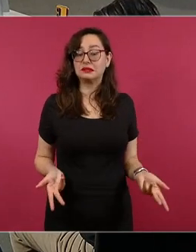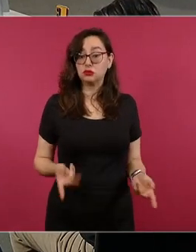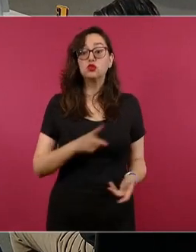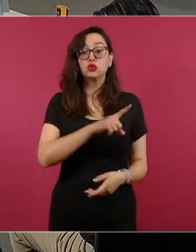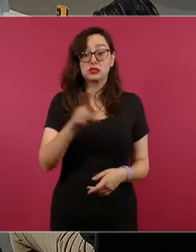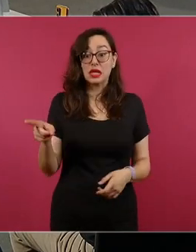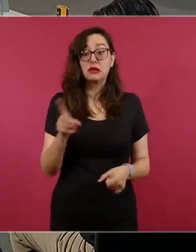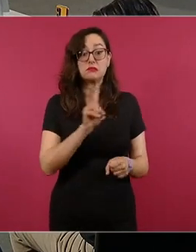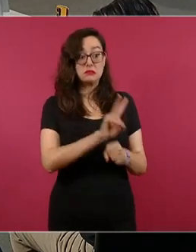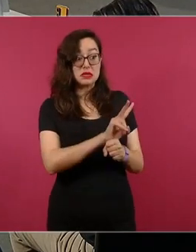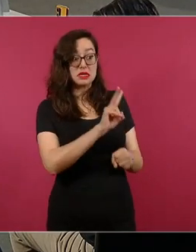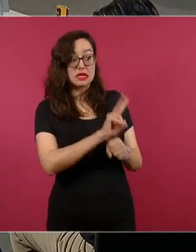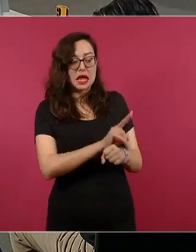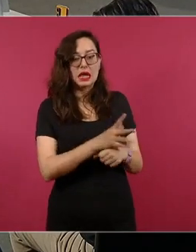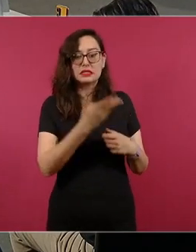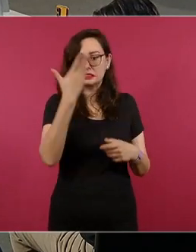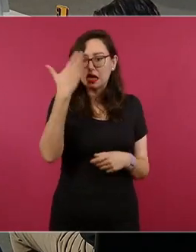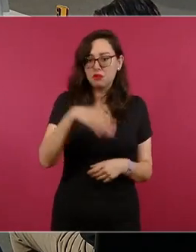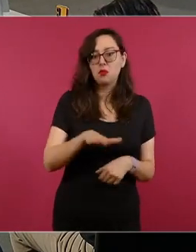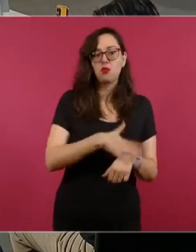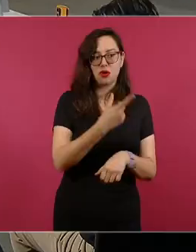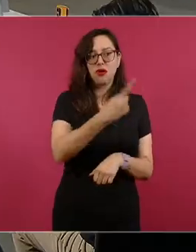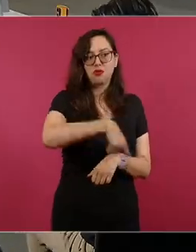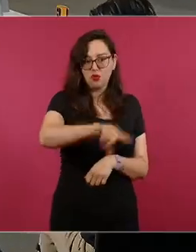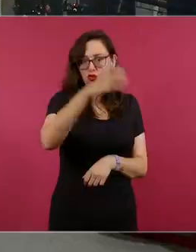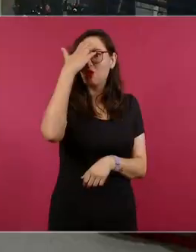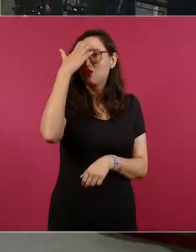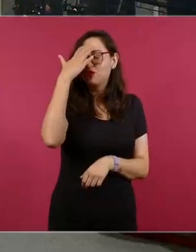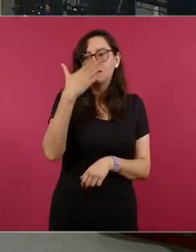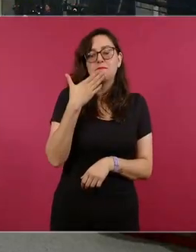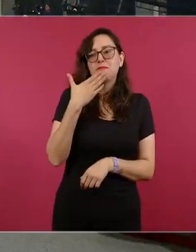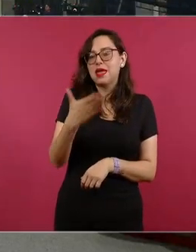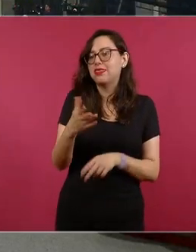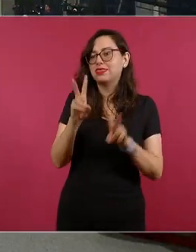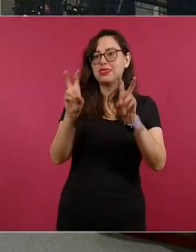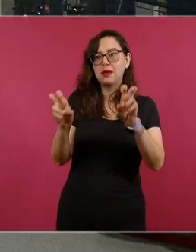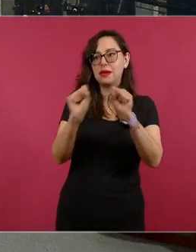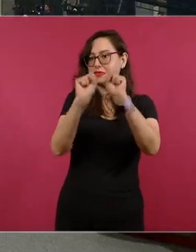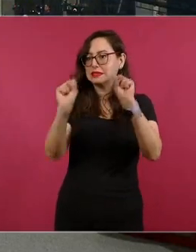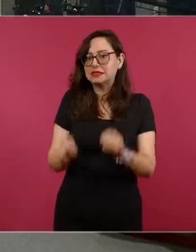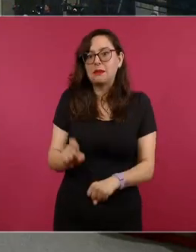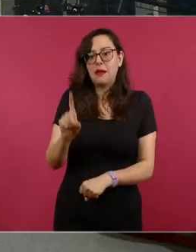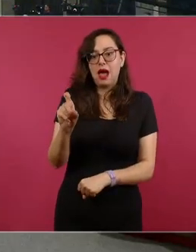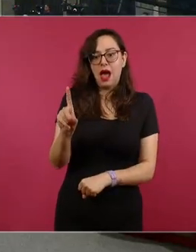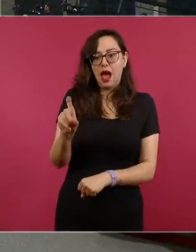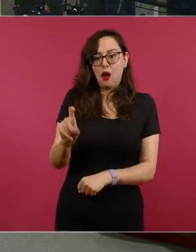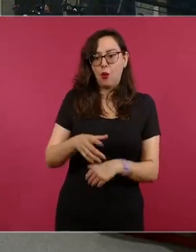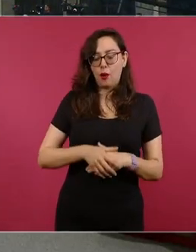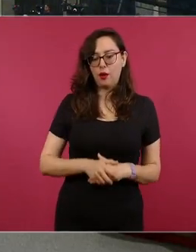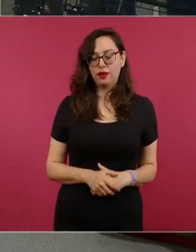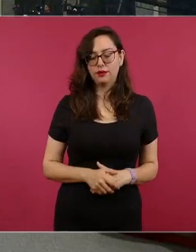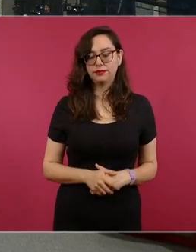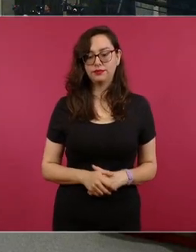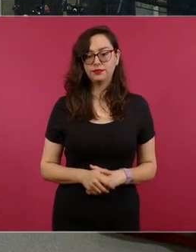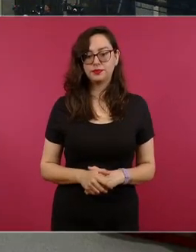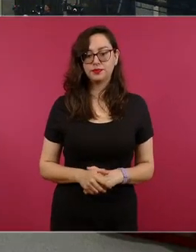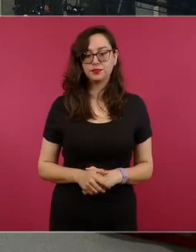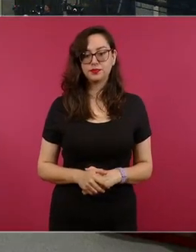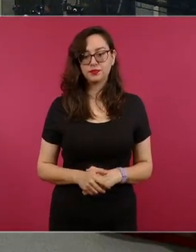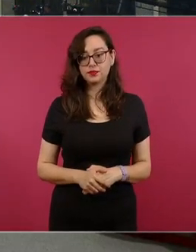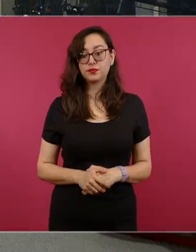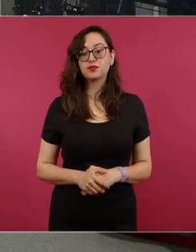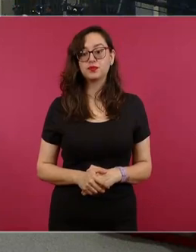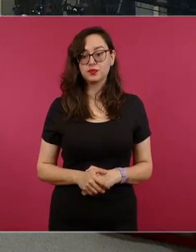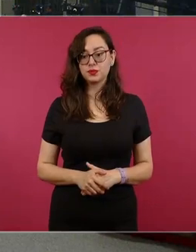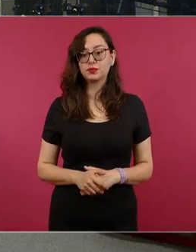en dónde pegarle al gobierno. Esas son mis preguntas. Gracias, presidente. Muy bien. Bueno, pues ya yo no puedo